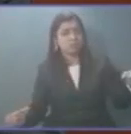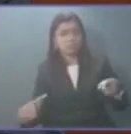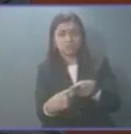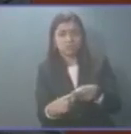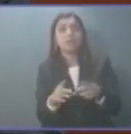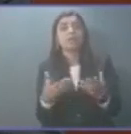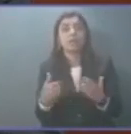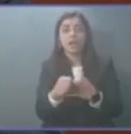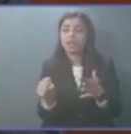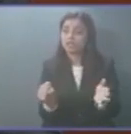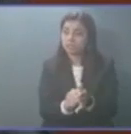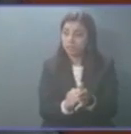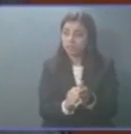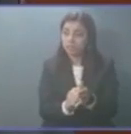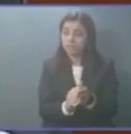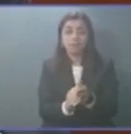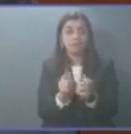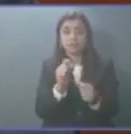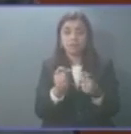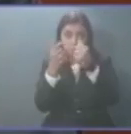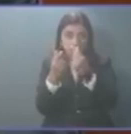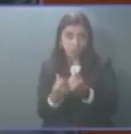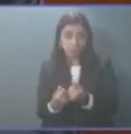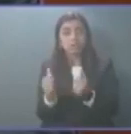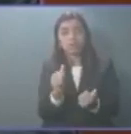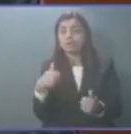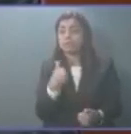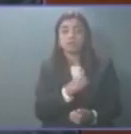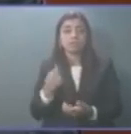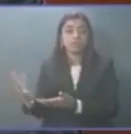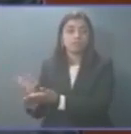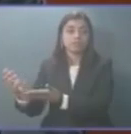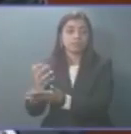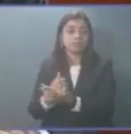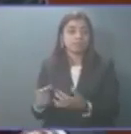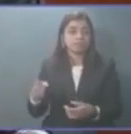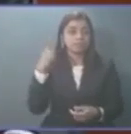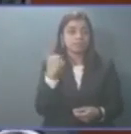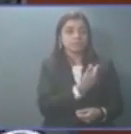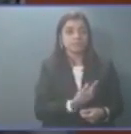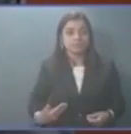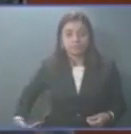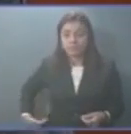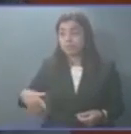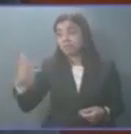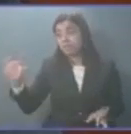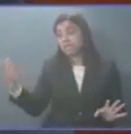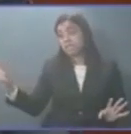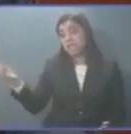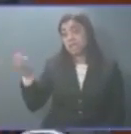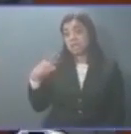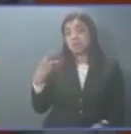la facultad para asignar fondos sin el aval de Hacienda. Bueno, aquí el presidente ya adelantó que prácticamente lo va a vetar, y lo va a vetar